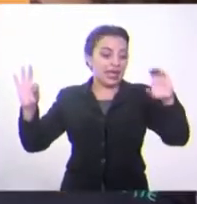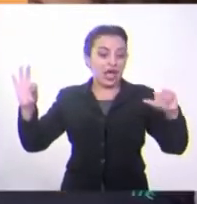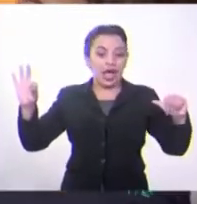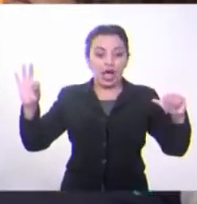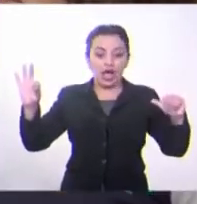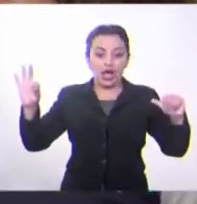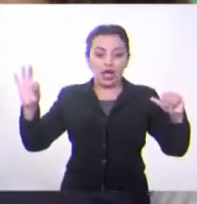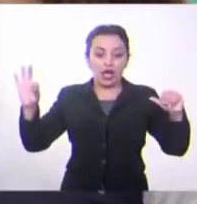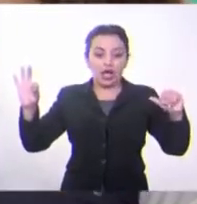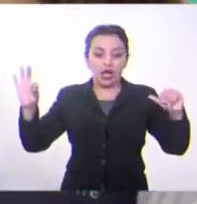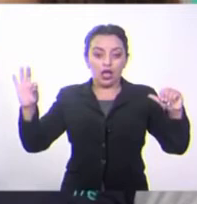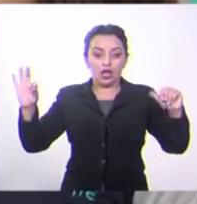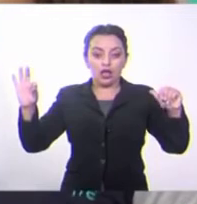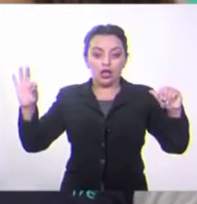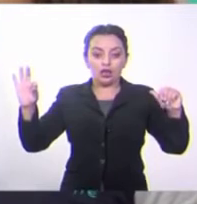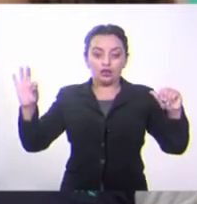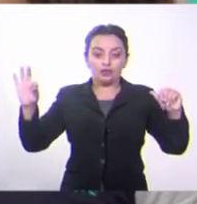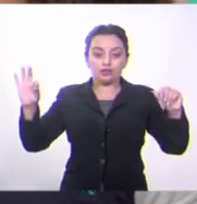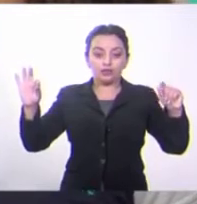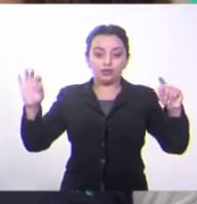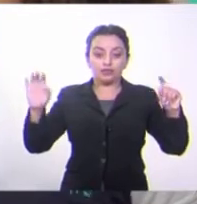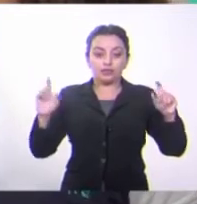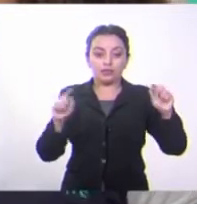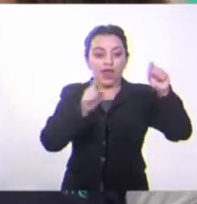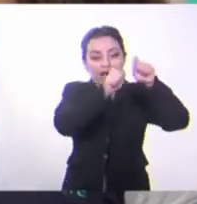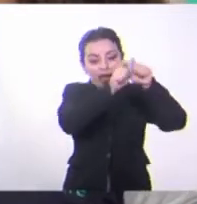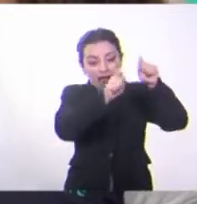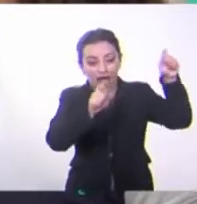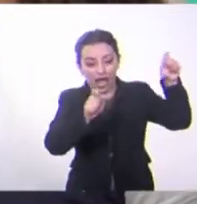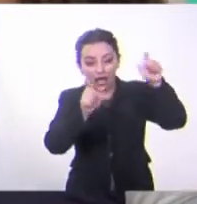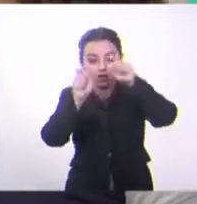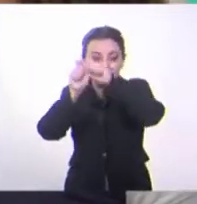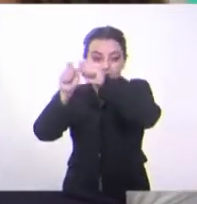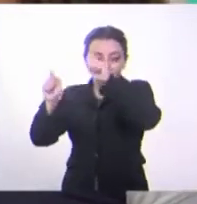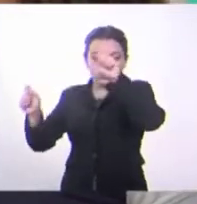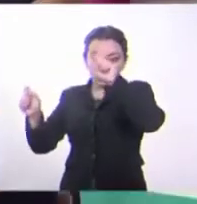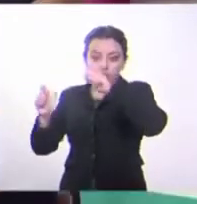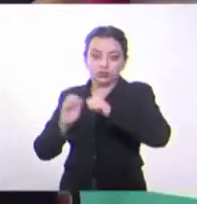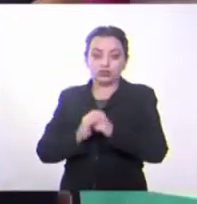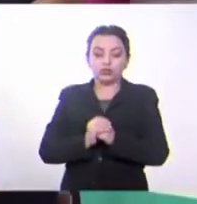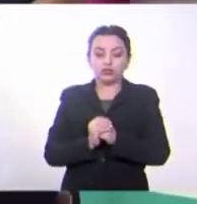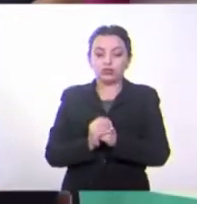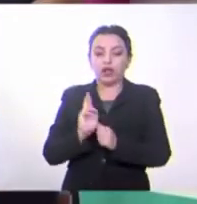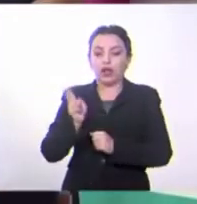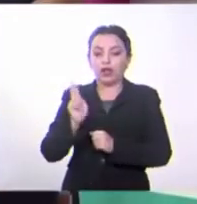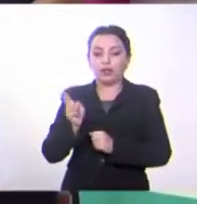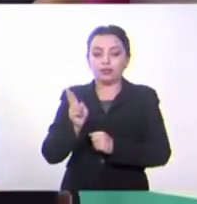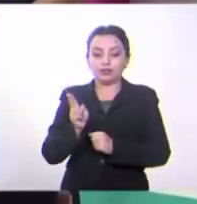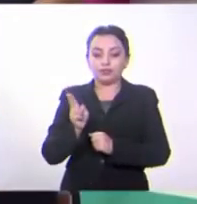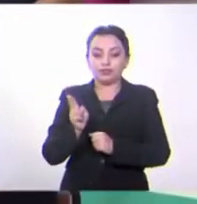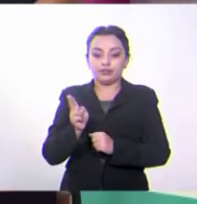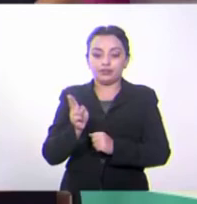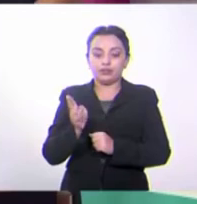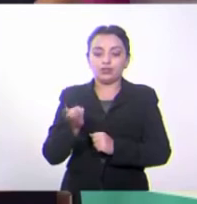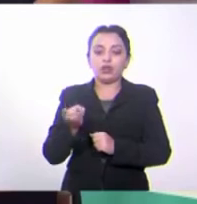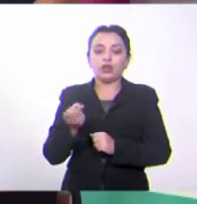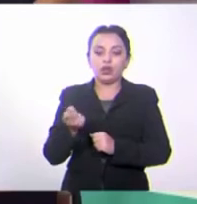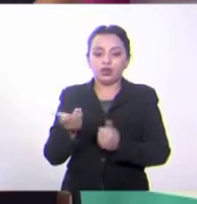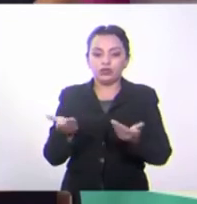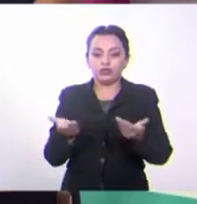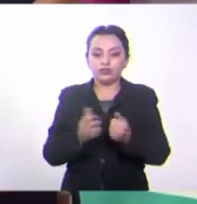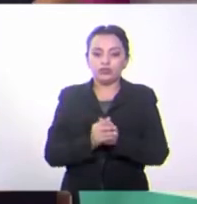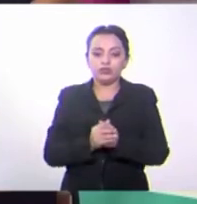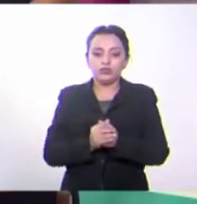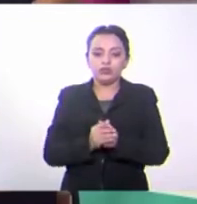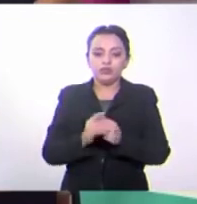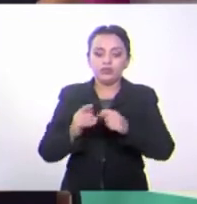Si te fijas, el segmento de F tiene la misma longitud que FD, pero para que la notación sea la que corresponde en efecto, el vértice